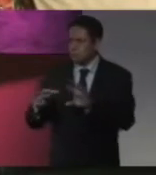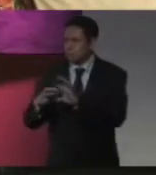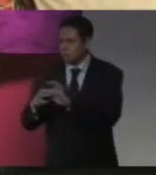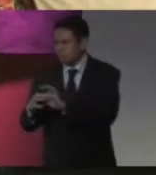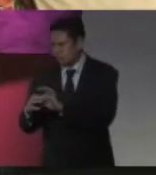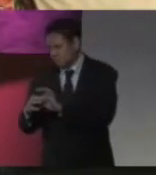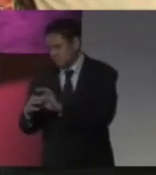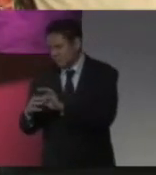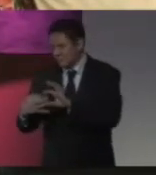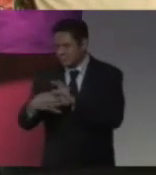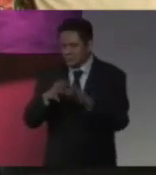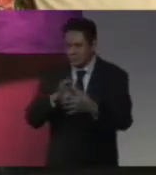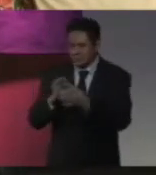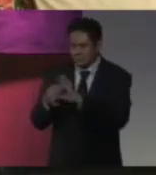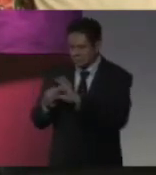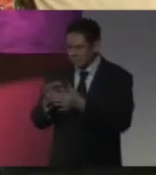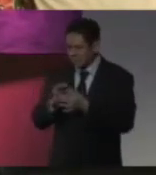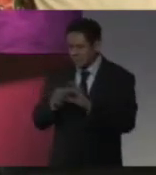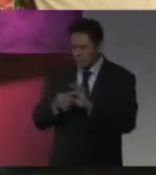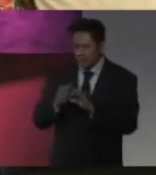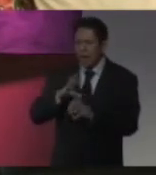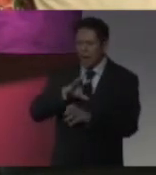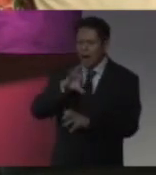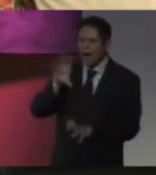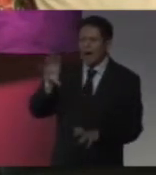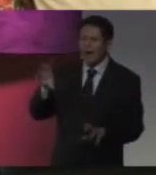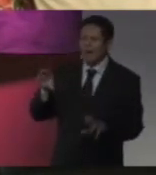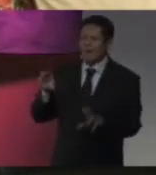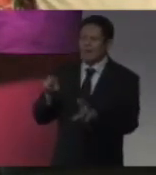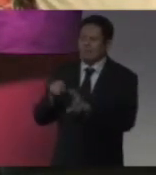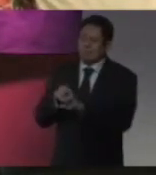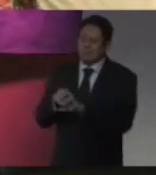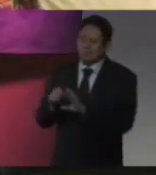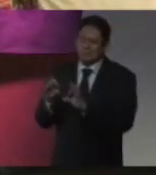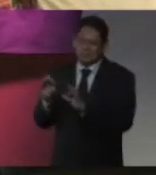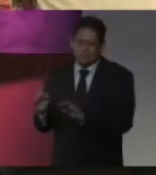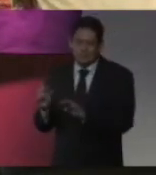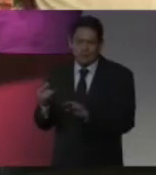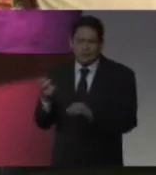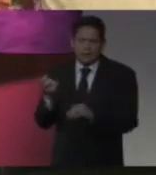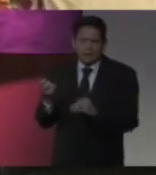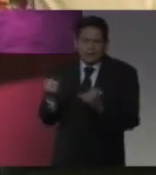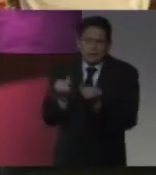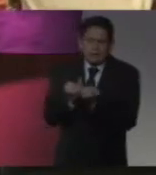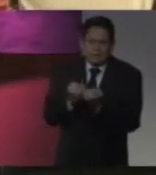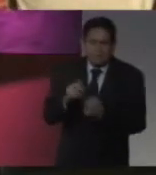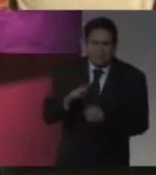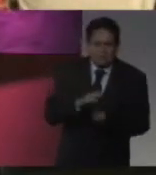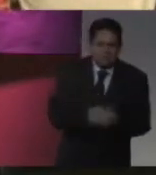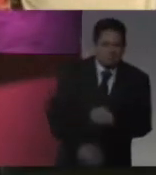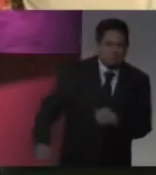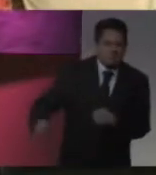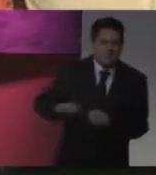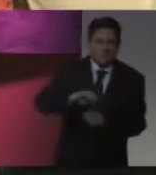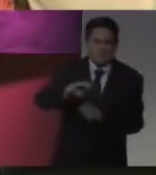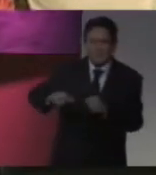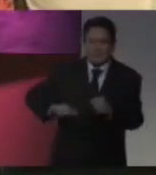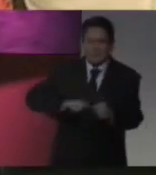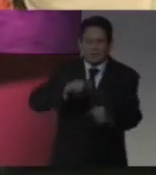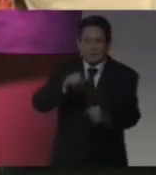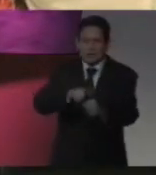una parte de los demás. Y no solo eso, sino que se va uno a la naturaleza y es una parte de la